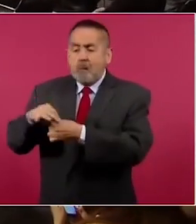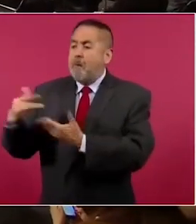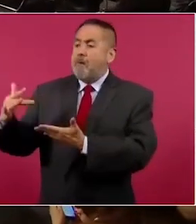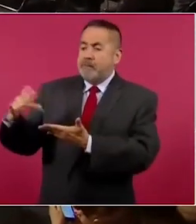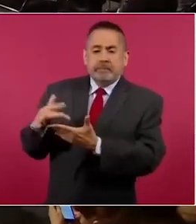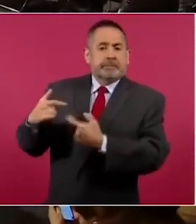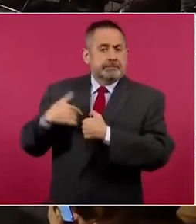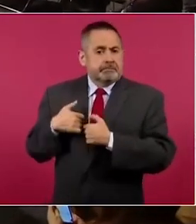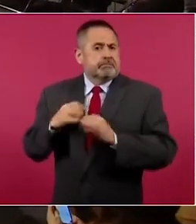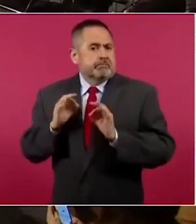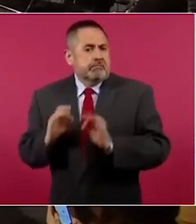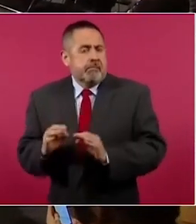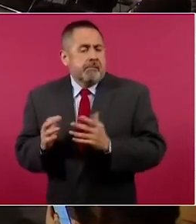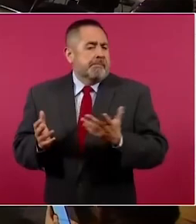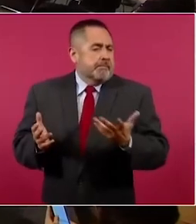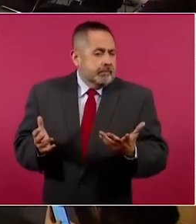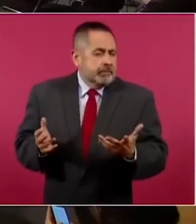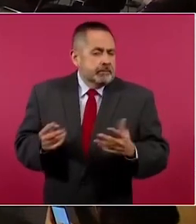Ortiz